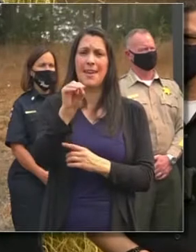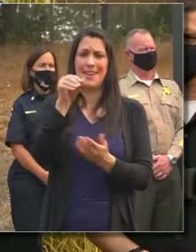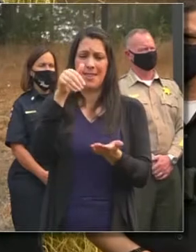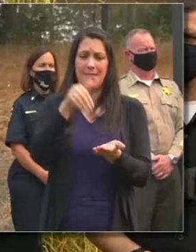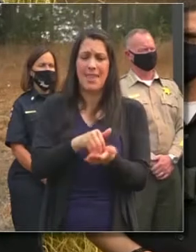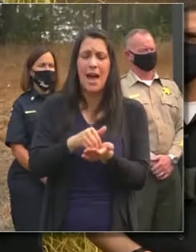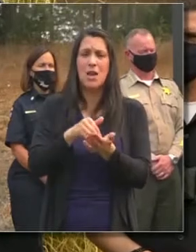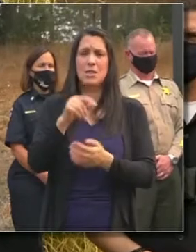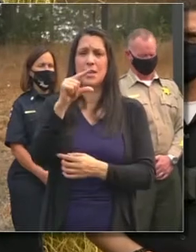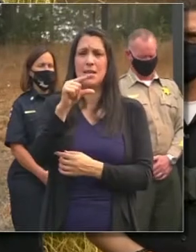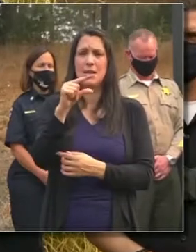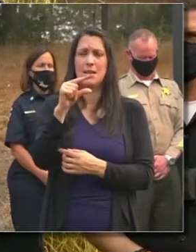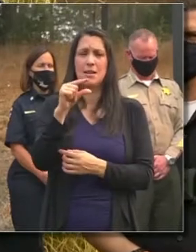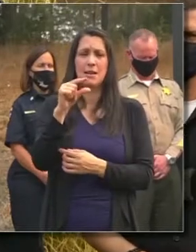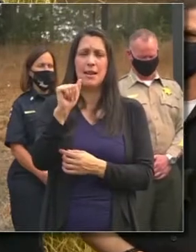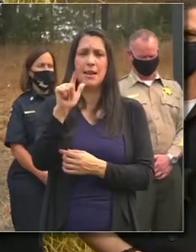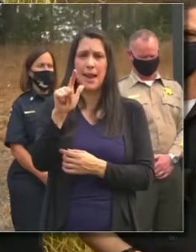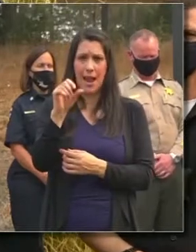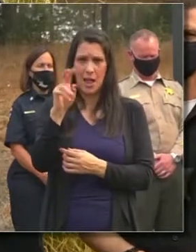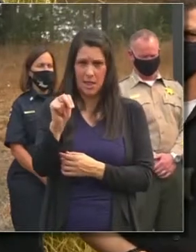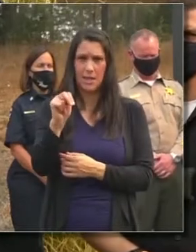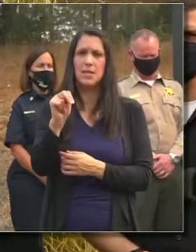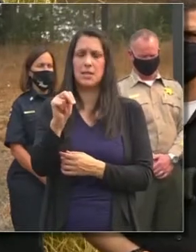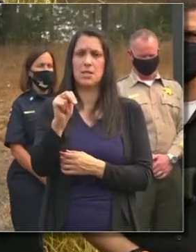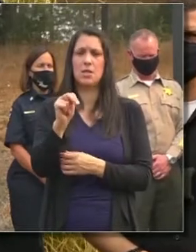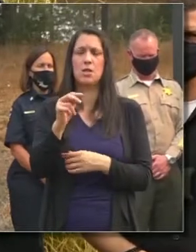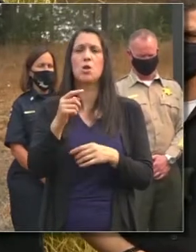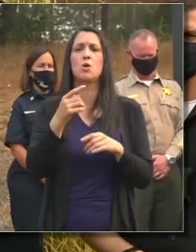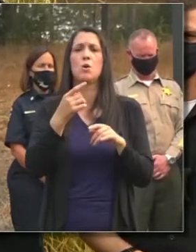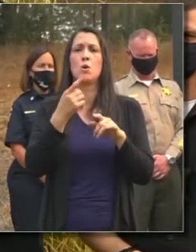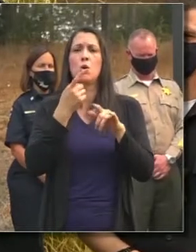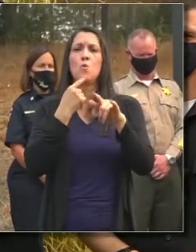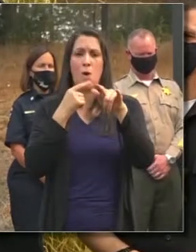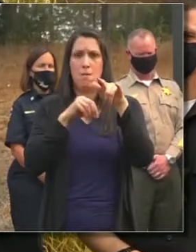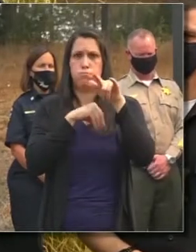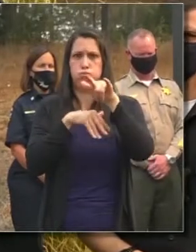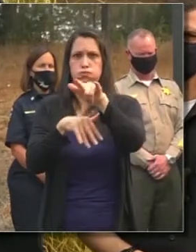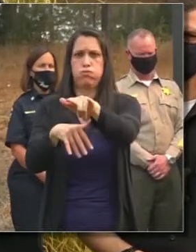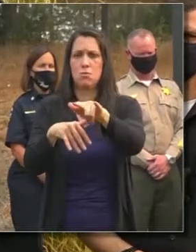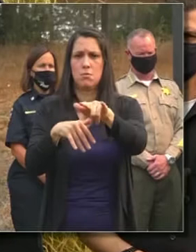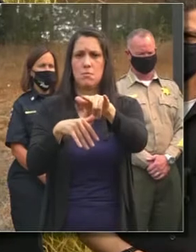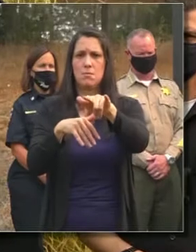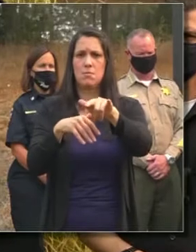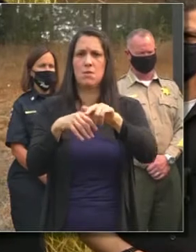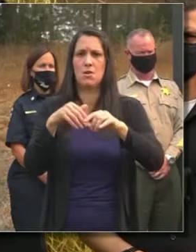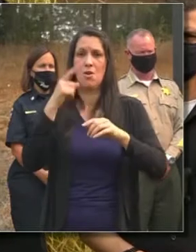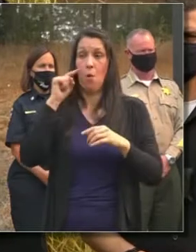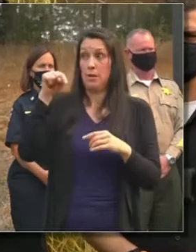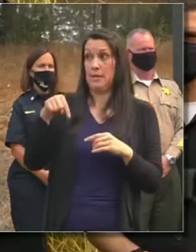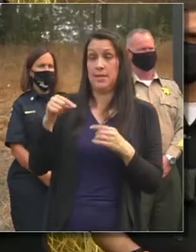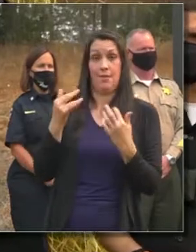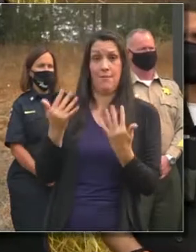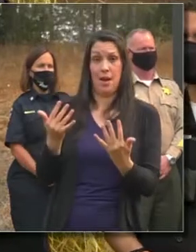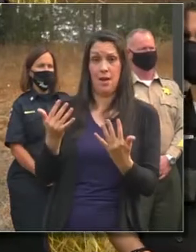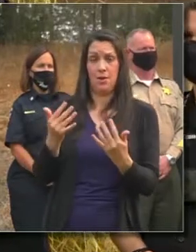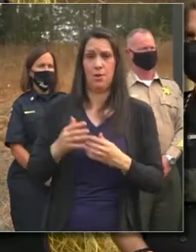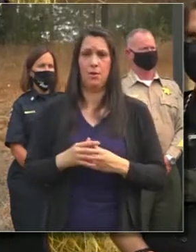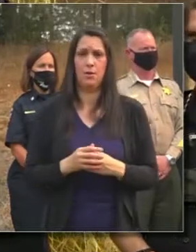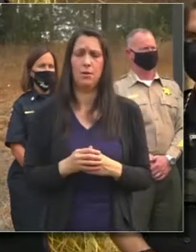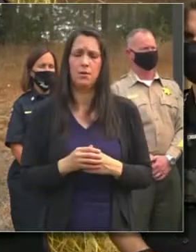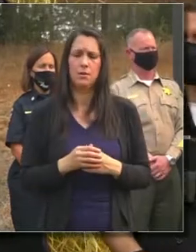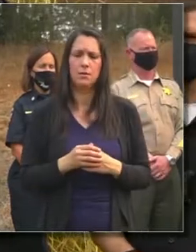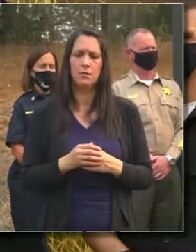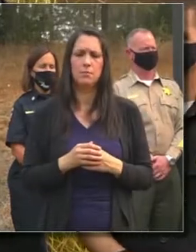80.000 galones de líquido de extintor fue utilizado en estos incendios